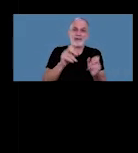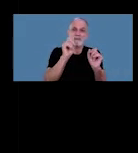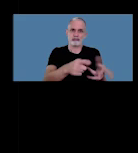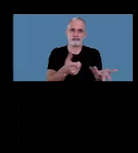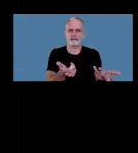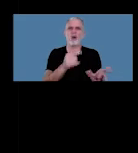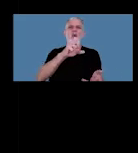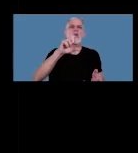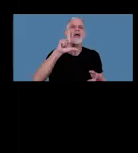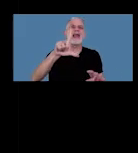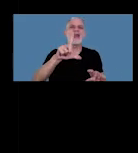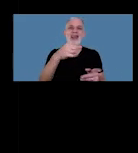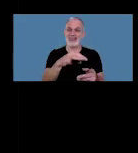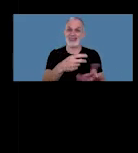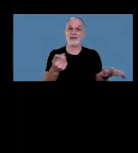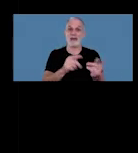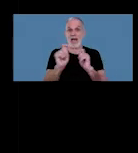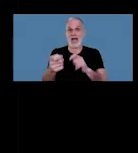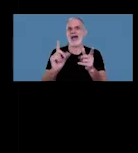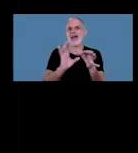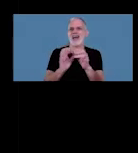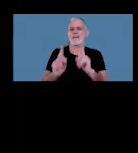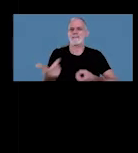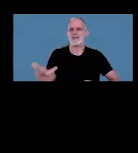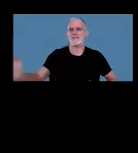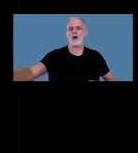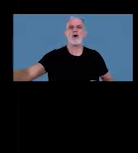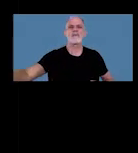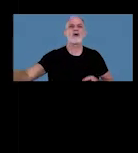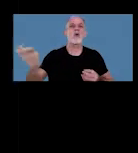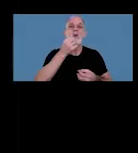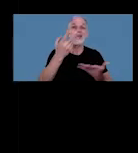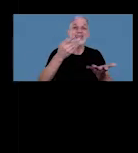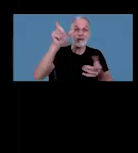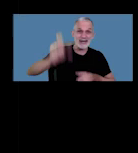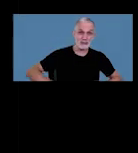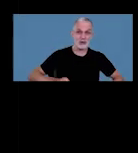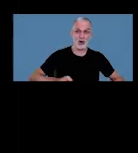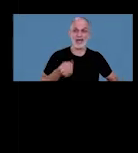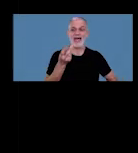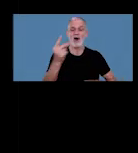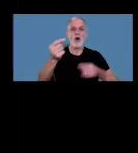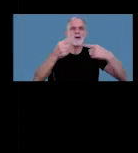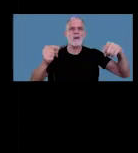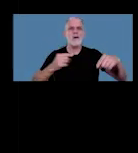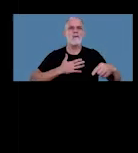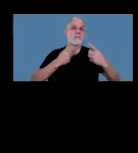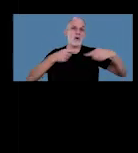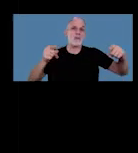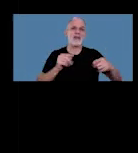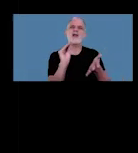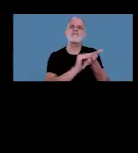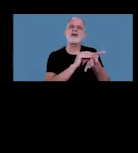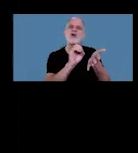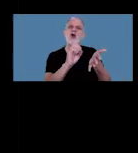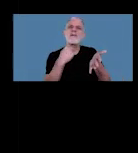quid. Voy a hacer extensivo a esto, ¿sí? Que cualquier contribuyente que compre una propiedad y lo ponga a nombre de su hijo,